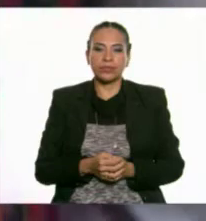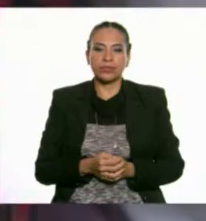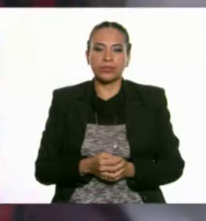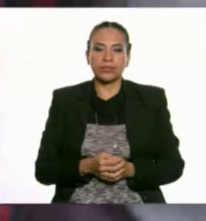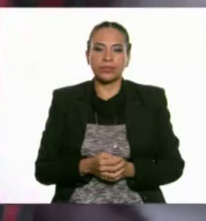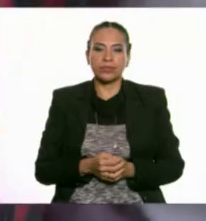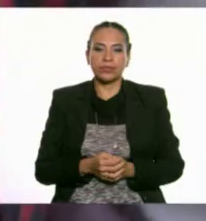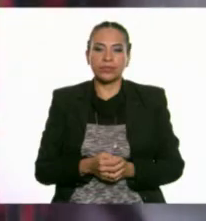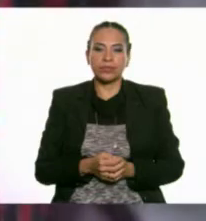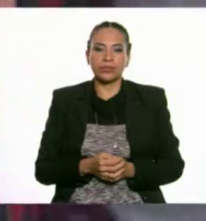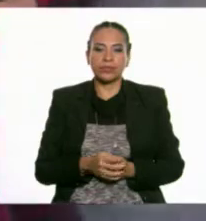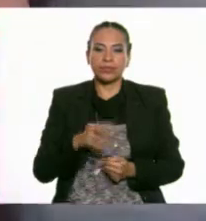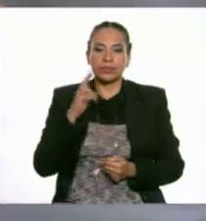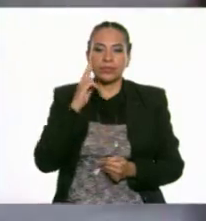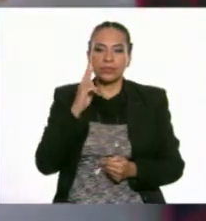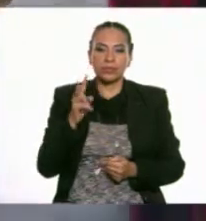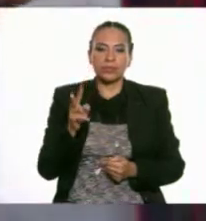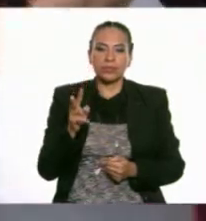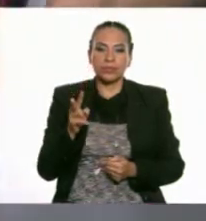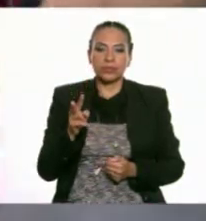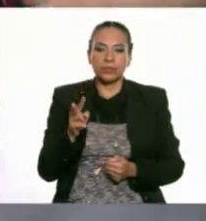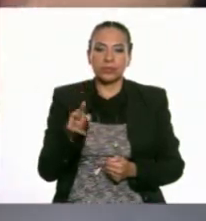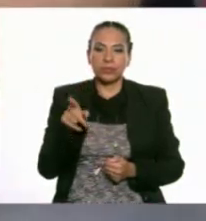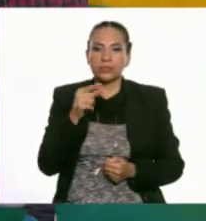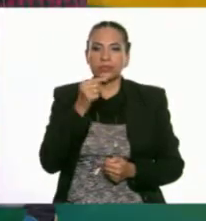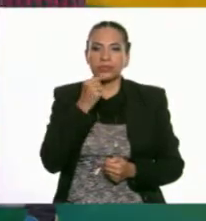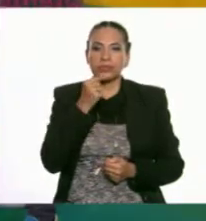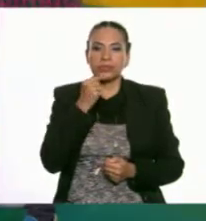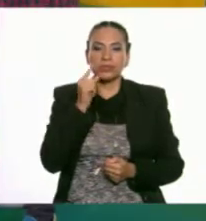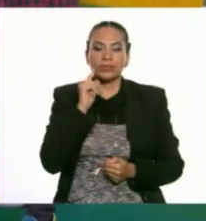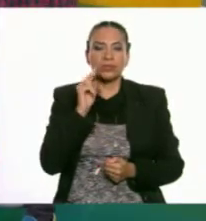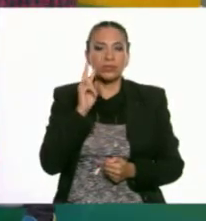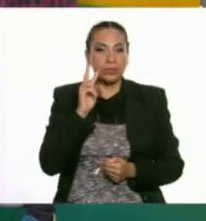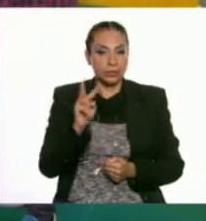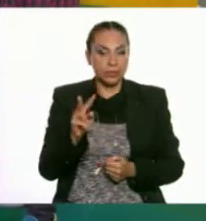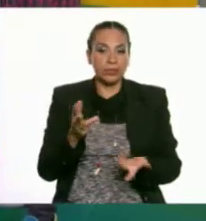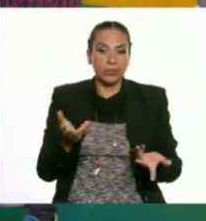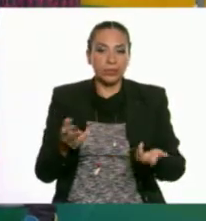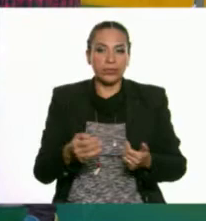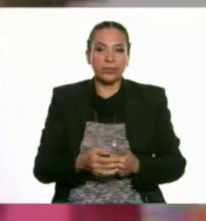¿Ya vieron? A ver. Niñas y niños, fíjense.